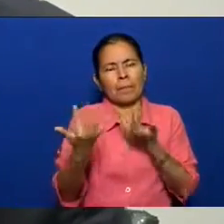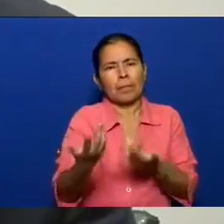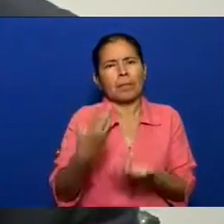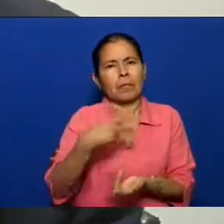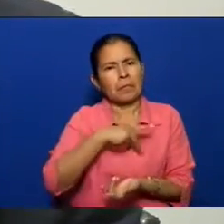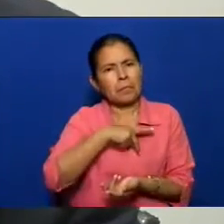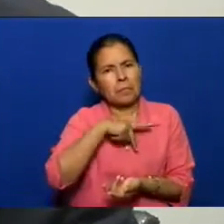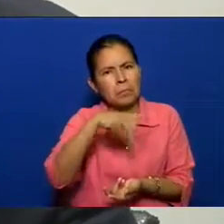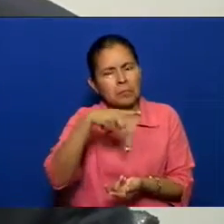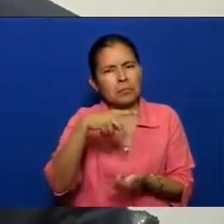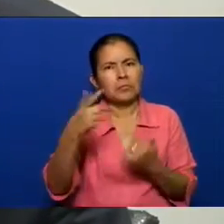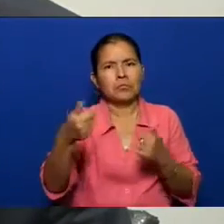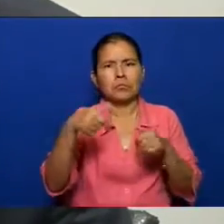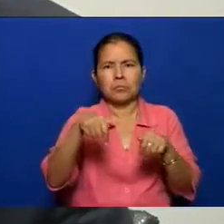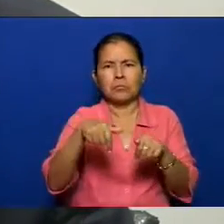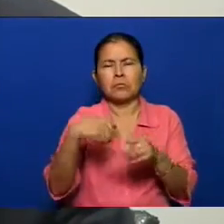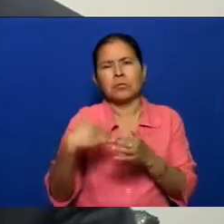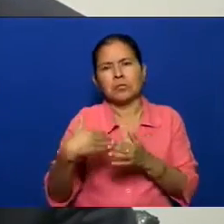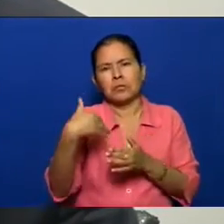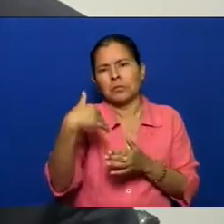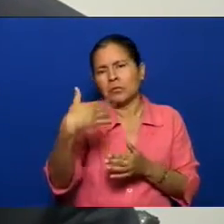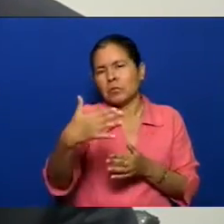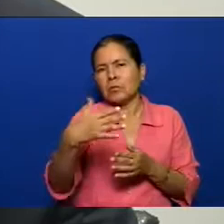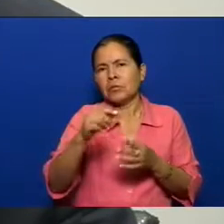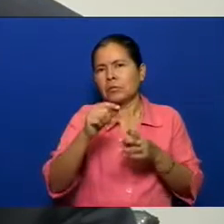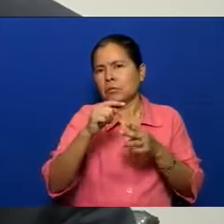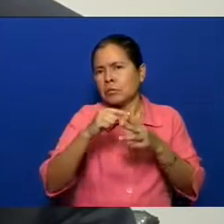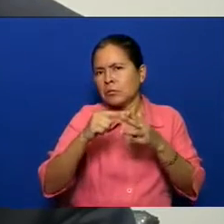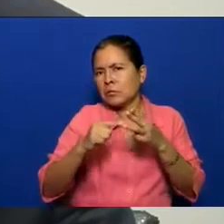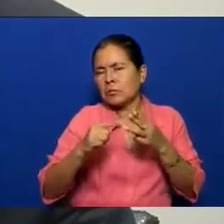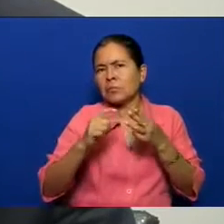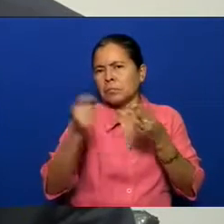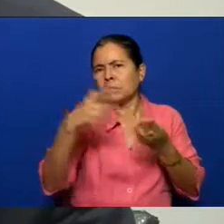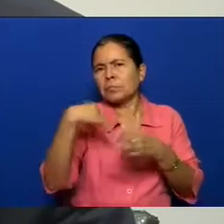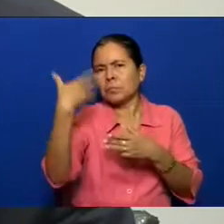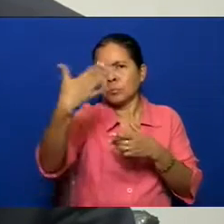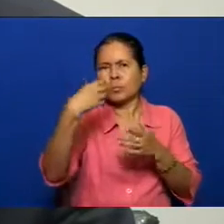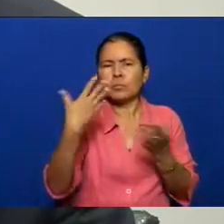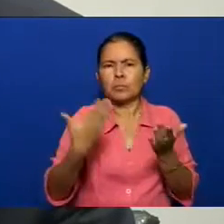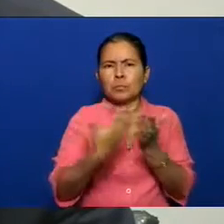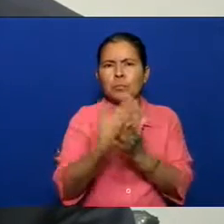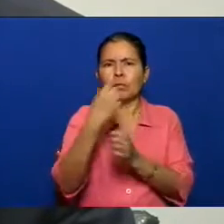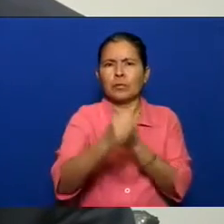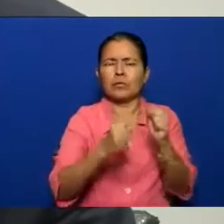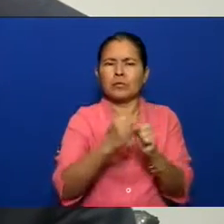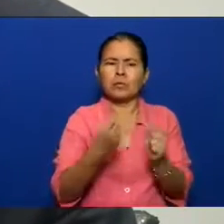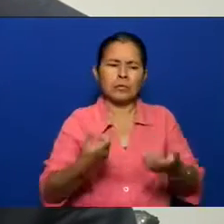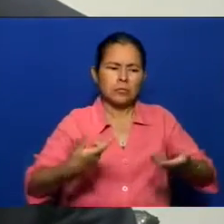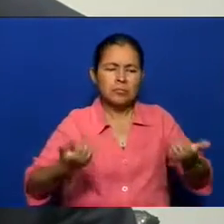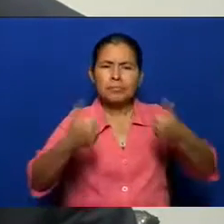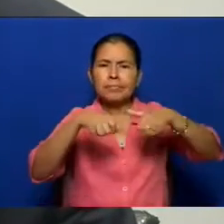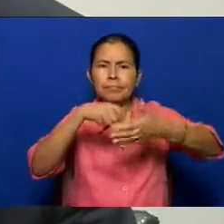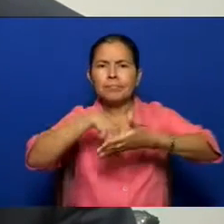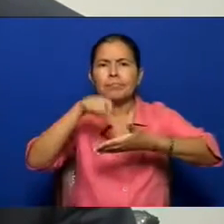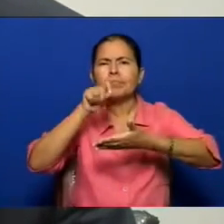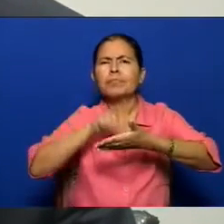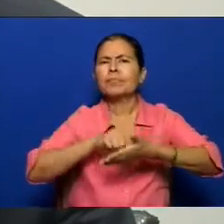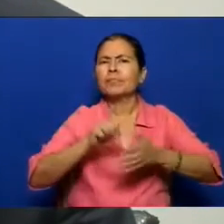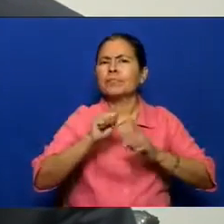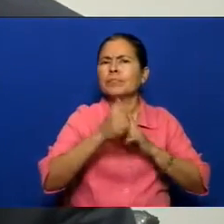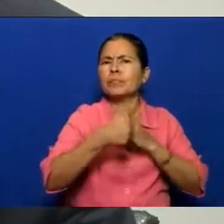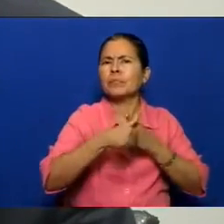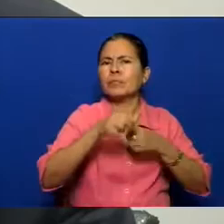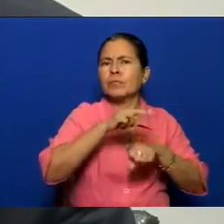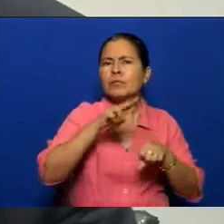ojalá que en el primer trimestre del próximo año podamos firmar un convenio con el Parlamento para establecer una relación